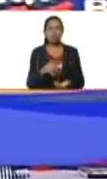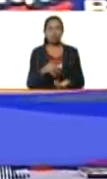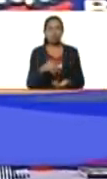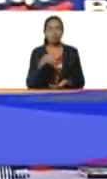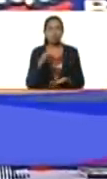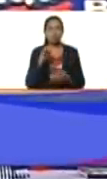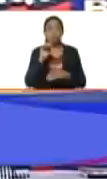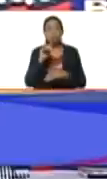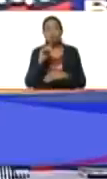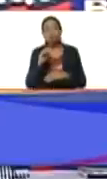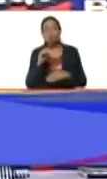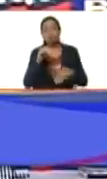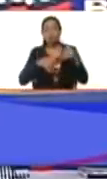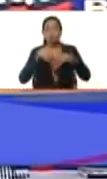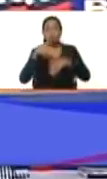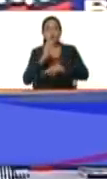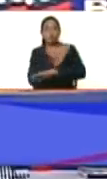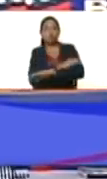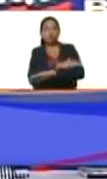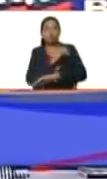o el voto llamado opositor.